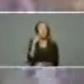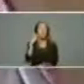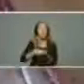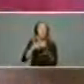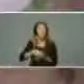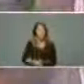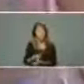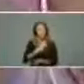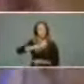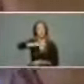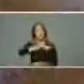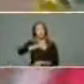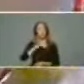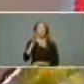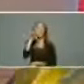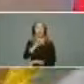sin Fernando